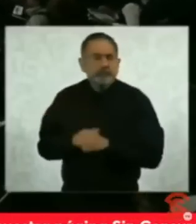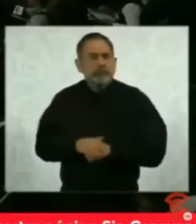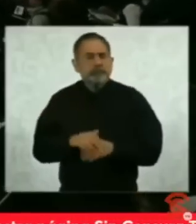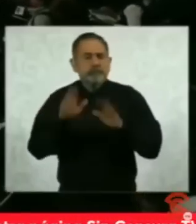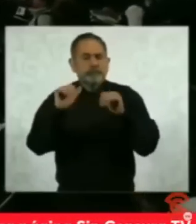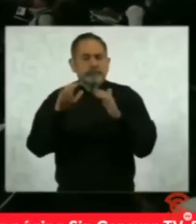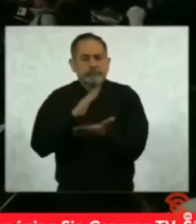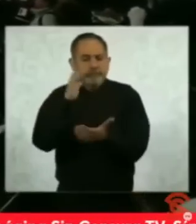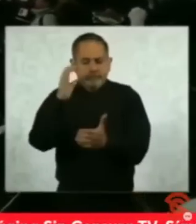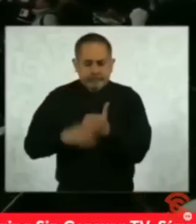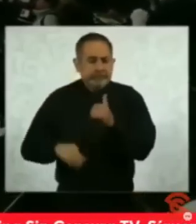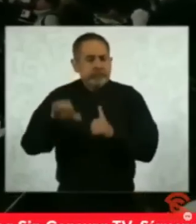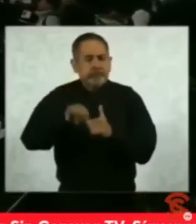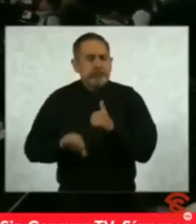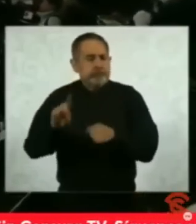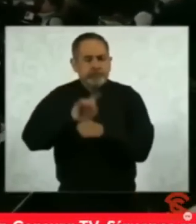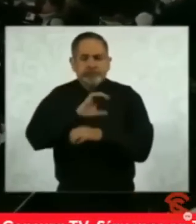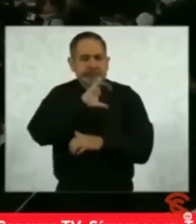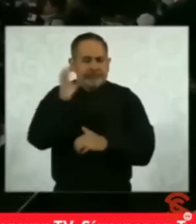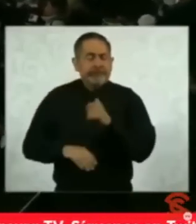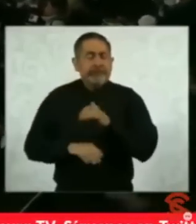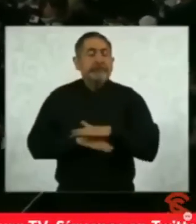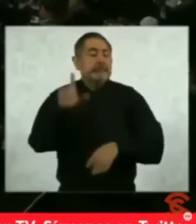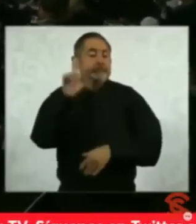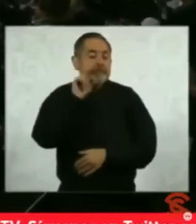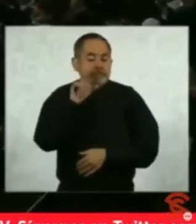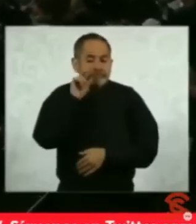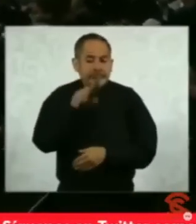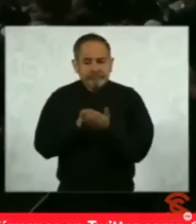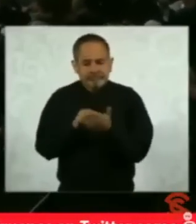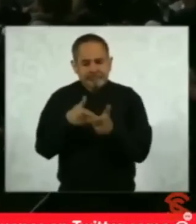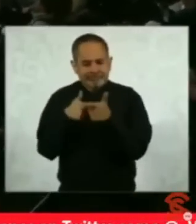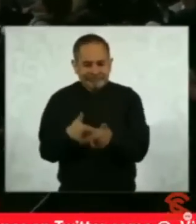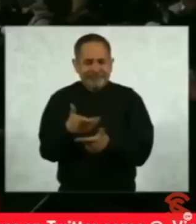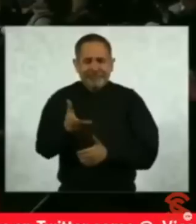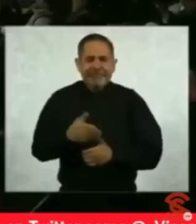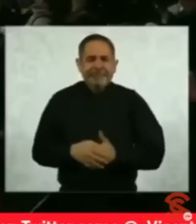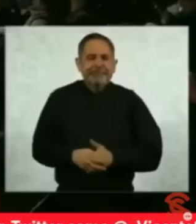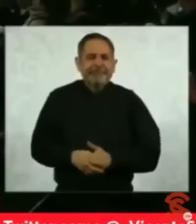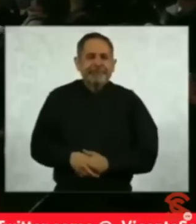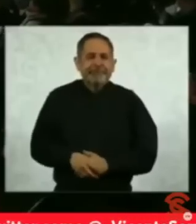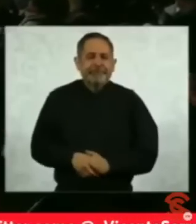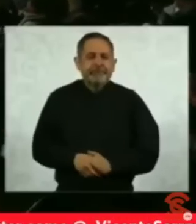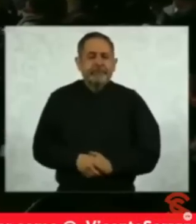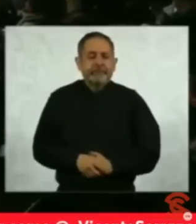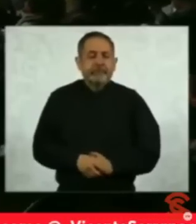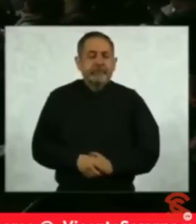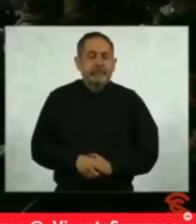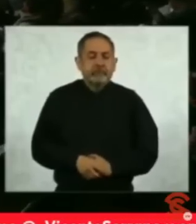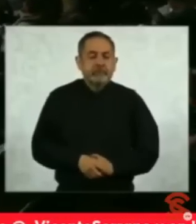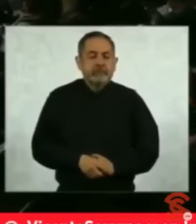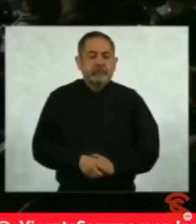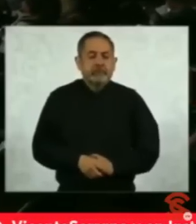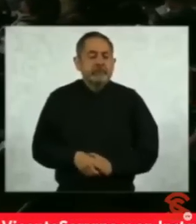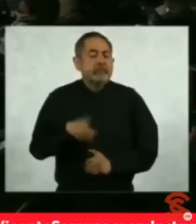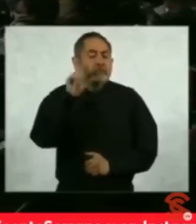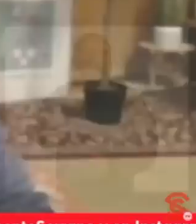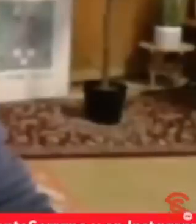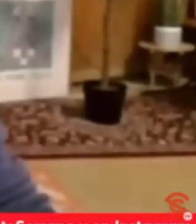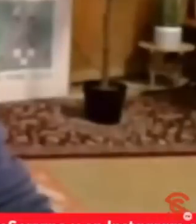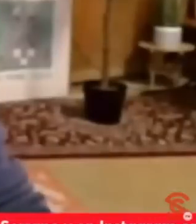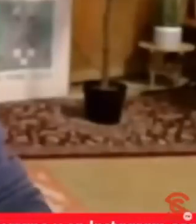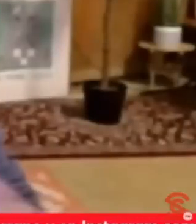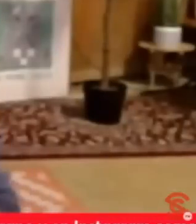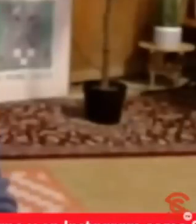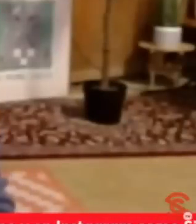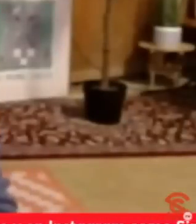dejar hoy aquí. Ya mañana. Y ahí lo dejó. Después se firmó este